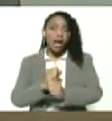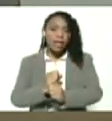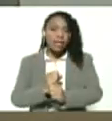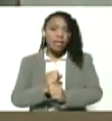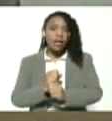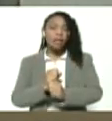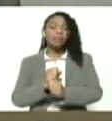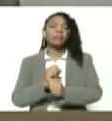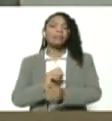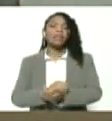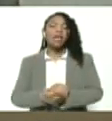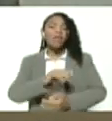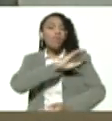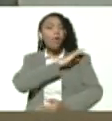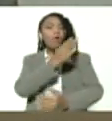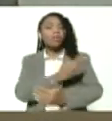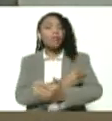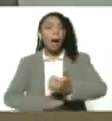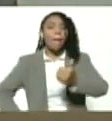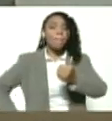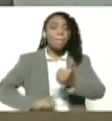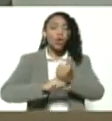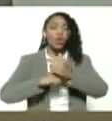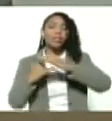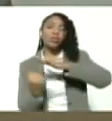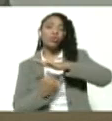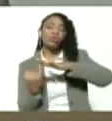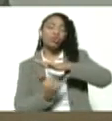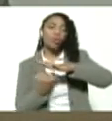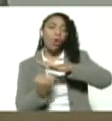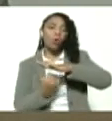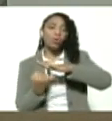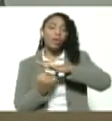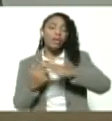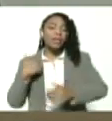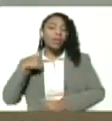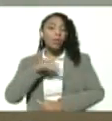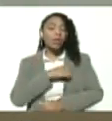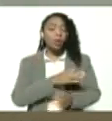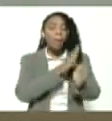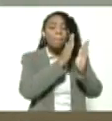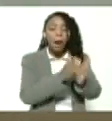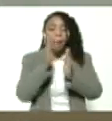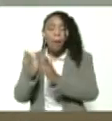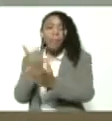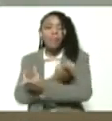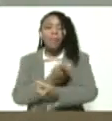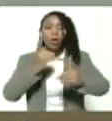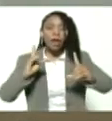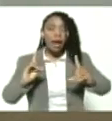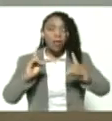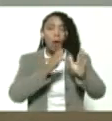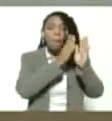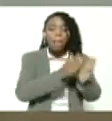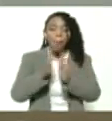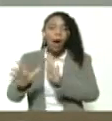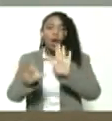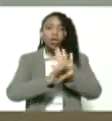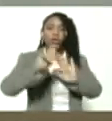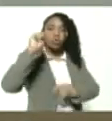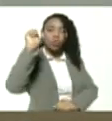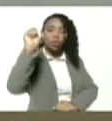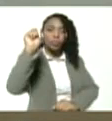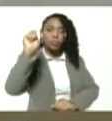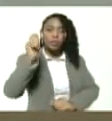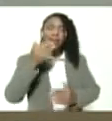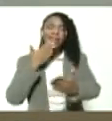de fortalecimiento de nuestra institucionalidad, de nuestro orden democrático, de nuestro orden constitucional.